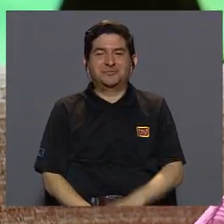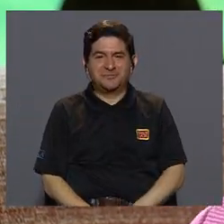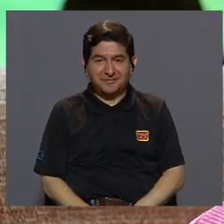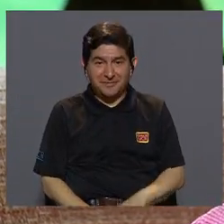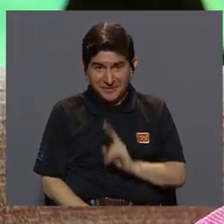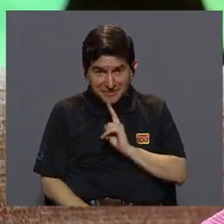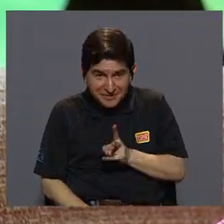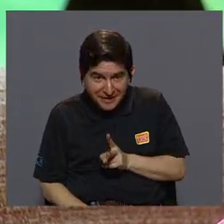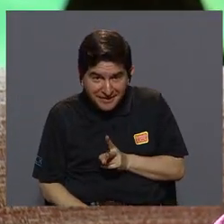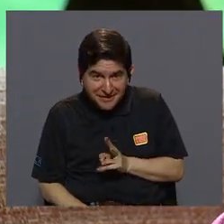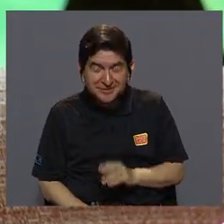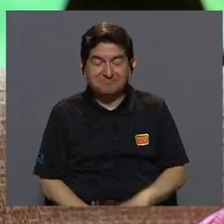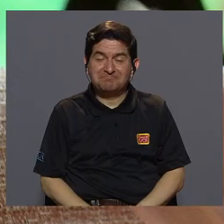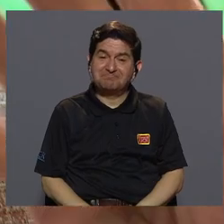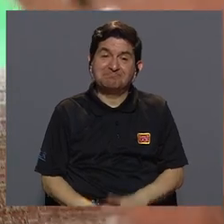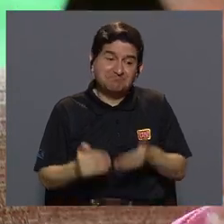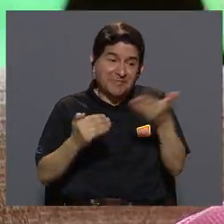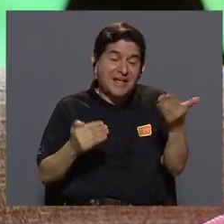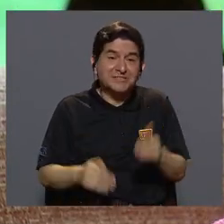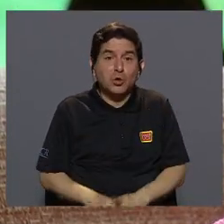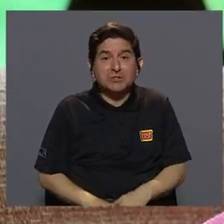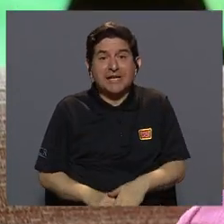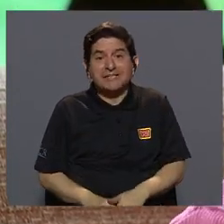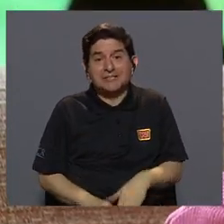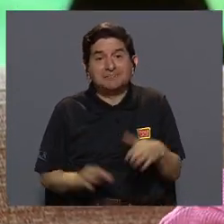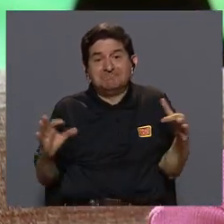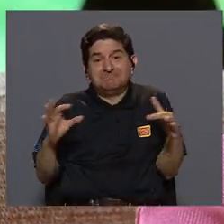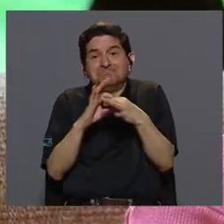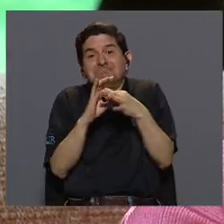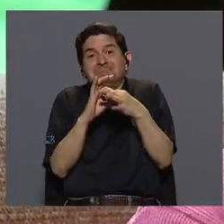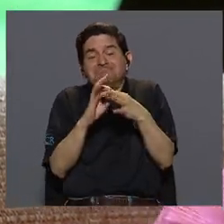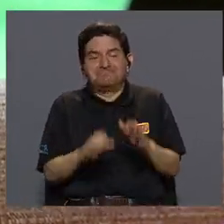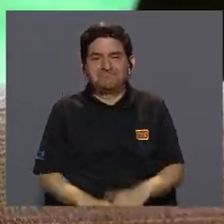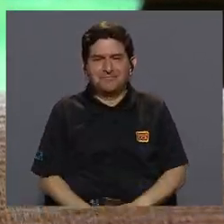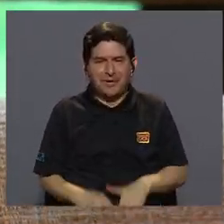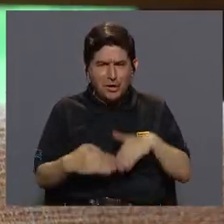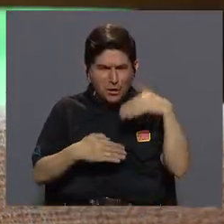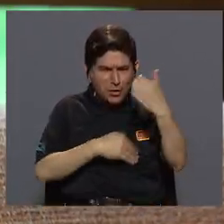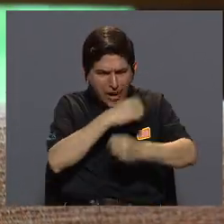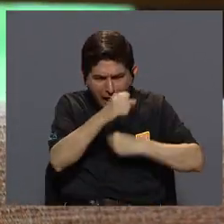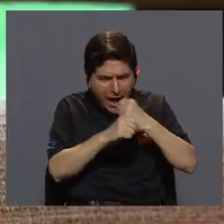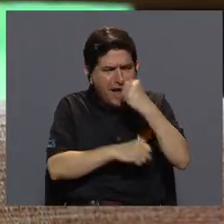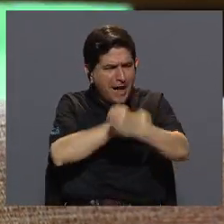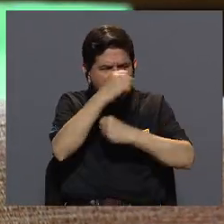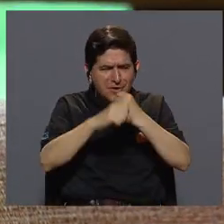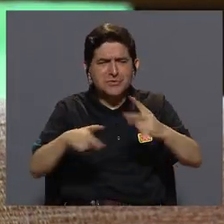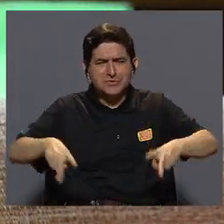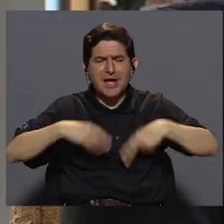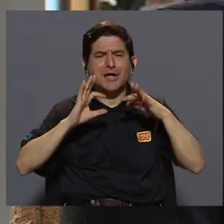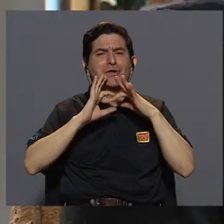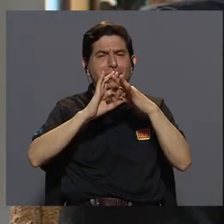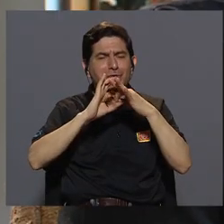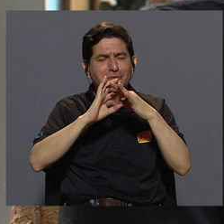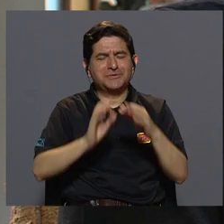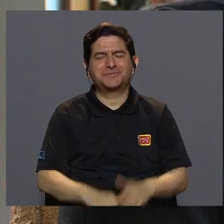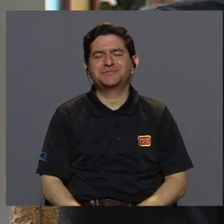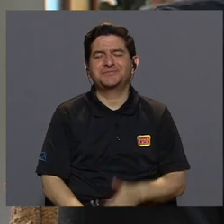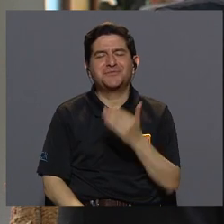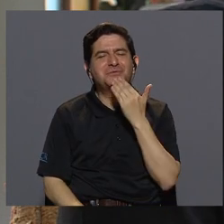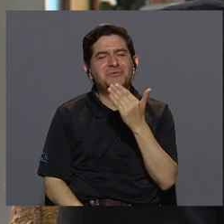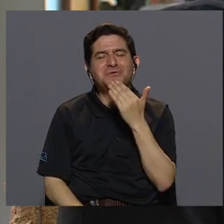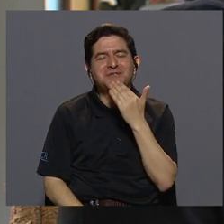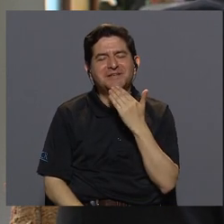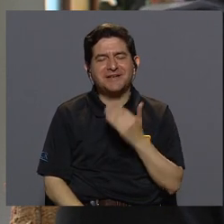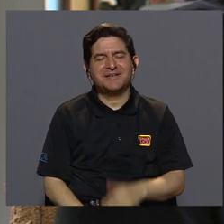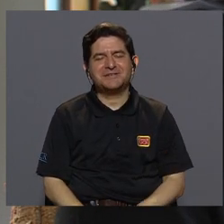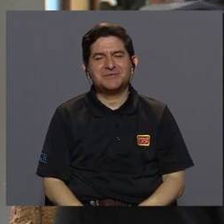no me diga, bueno. Ya pues, ve, las cosas se pegan. Después de tantos años de vivir juntos, sí, ¿verdad? Sí, claro. Pues muchas